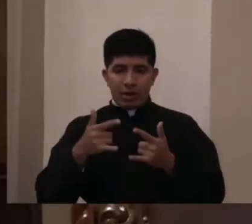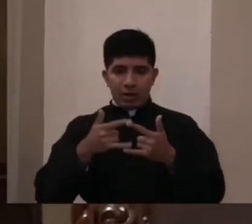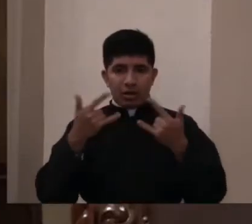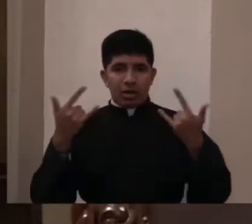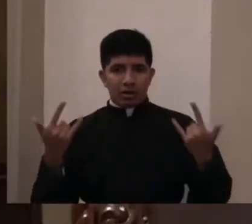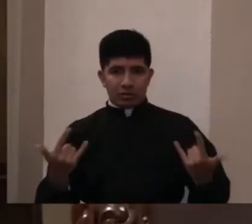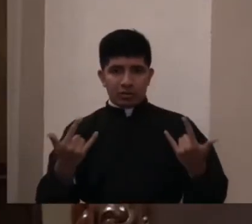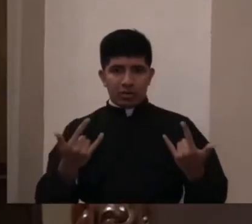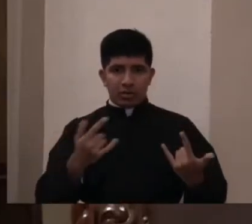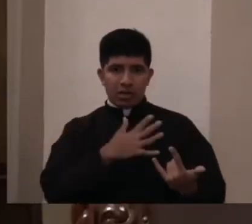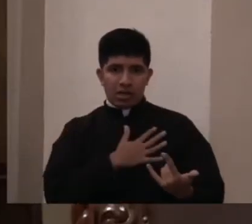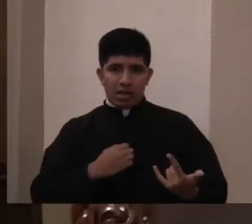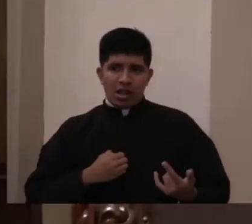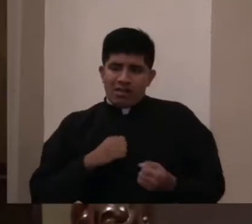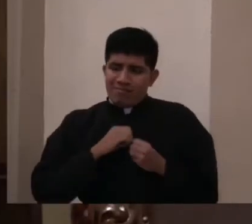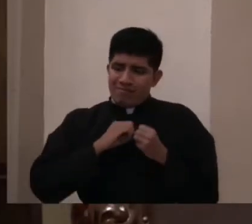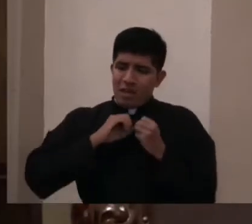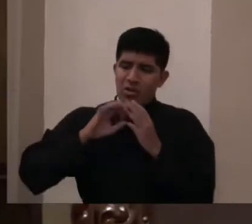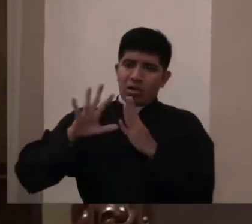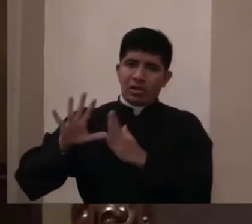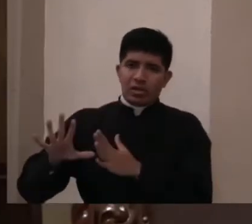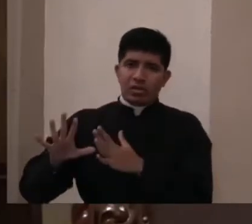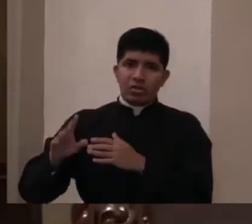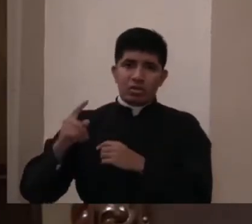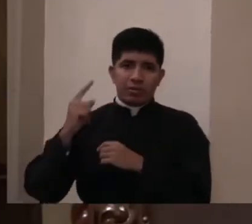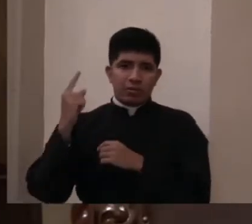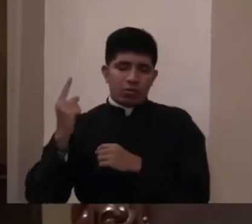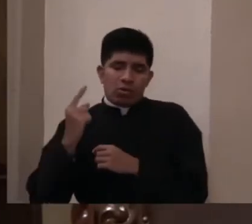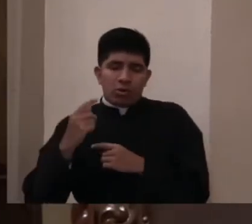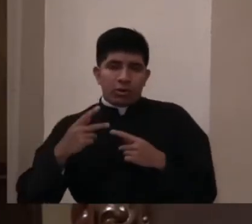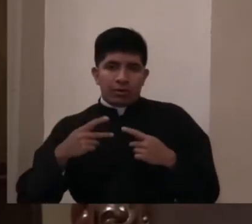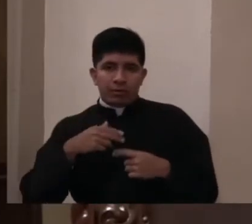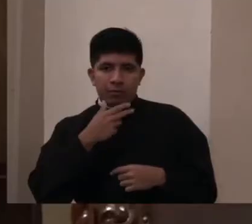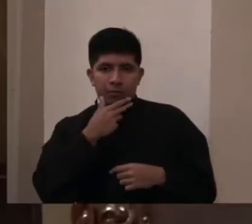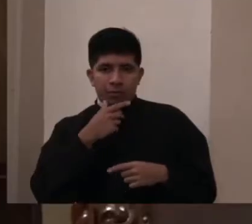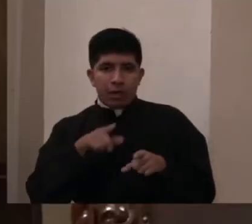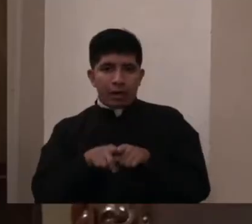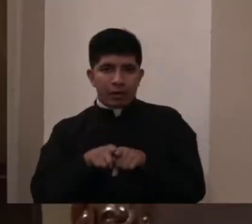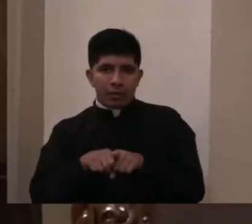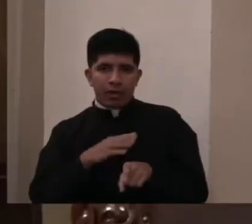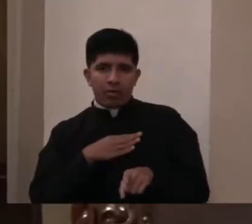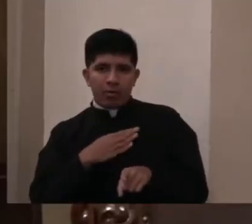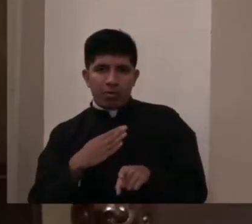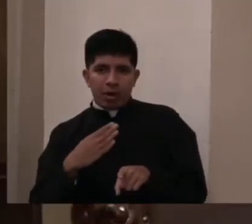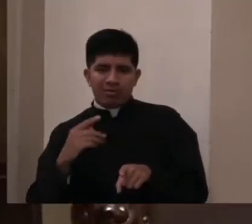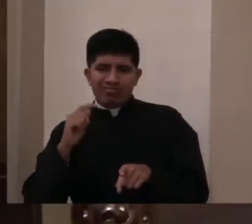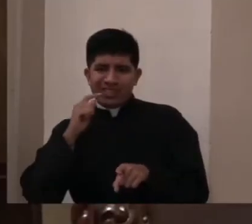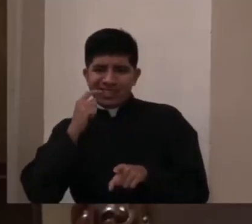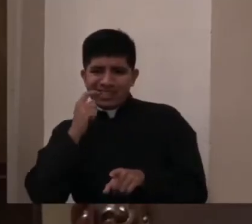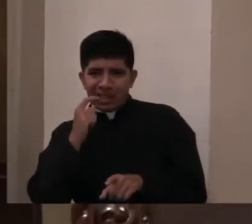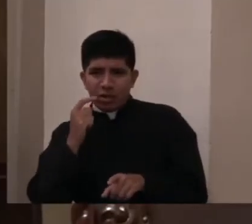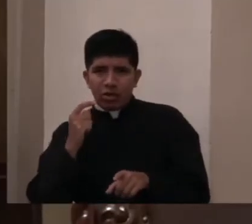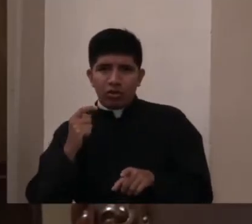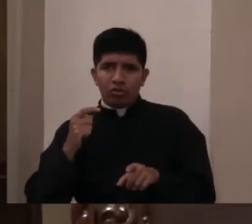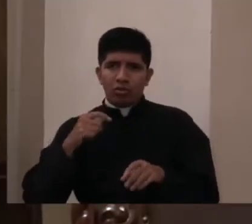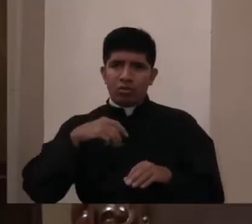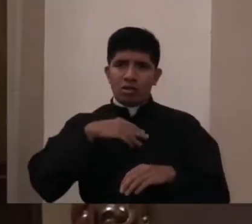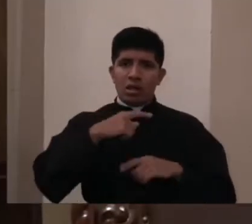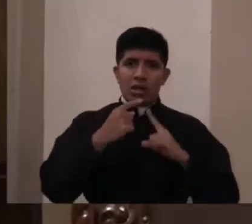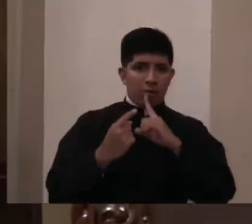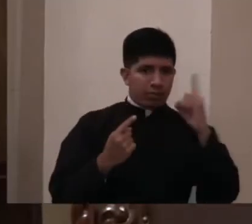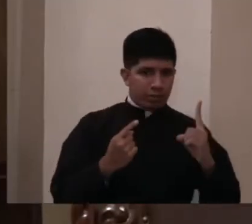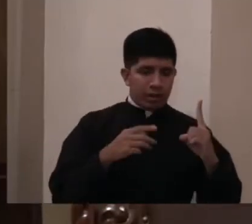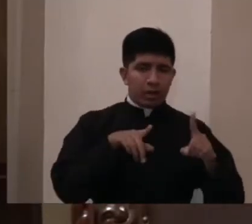En donde el hermano bueno, el hermano que se queda en la casa, se pone muy celoso de su